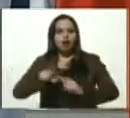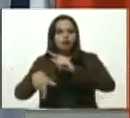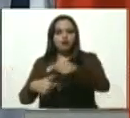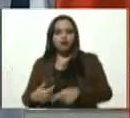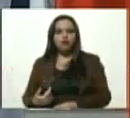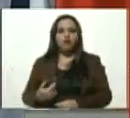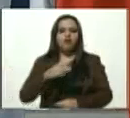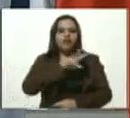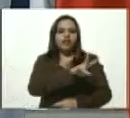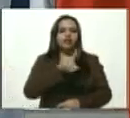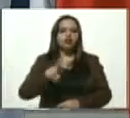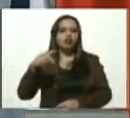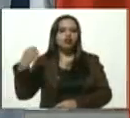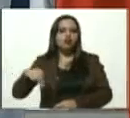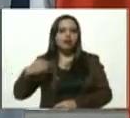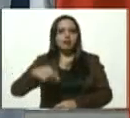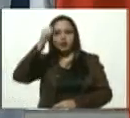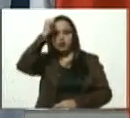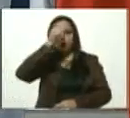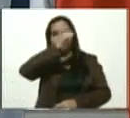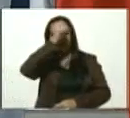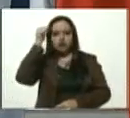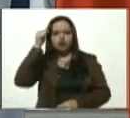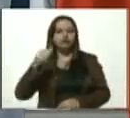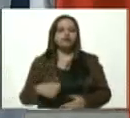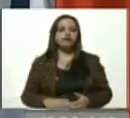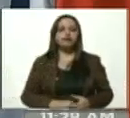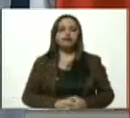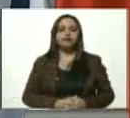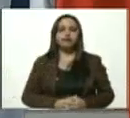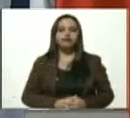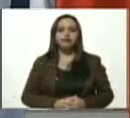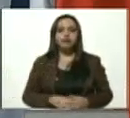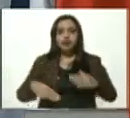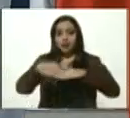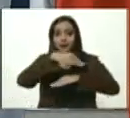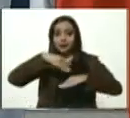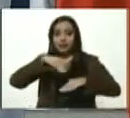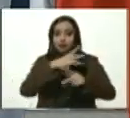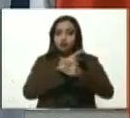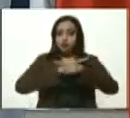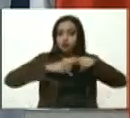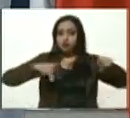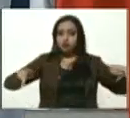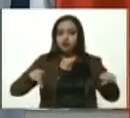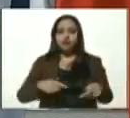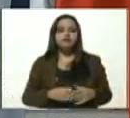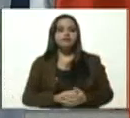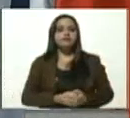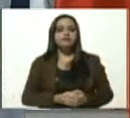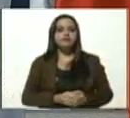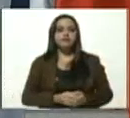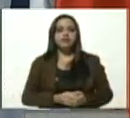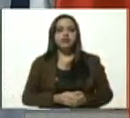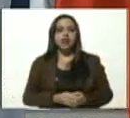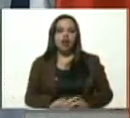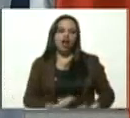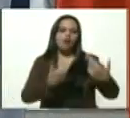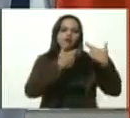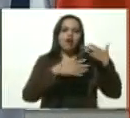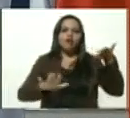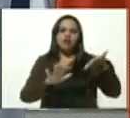domingo 21 de noviembre, el Ministerio Público, como titular de la acción